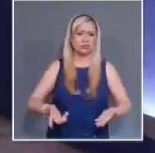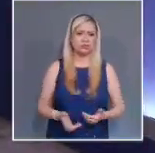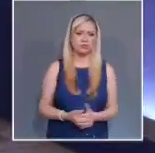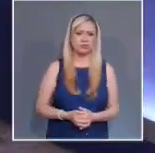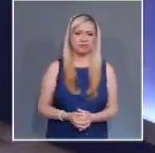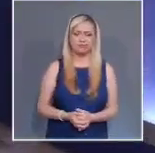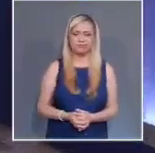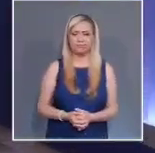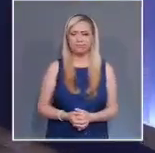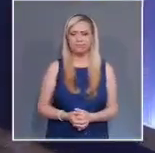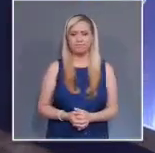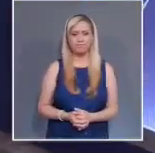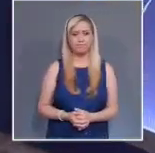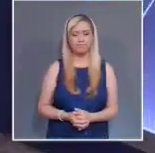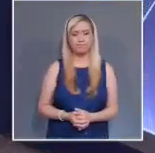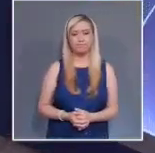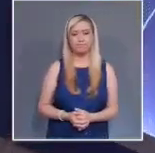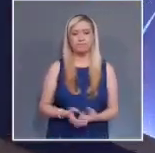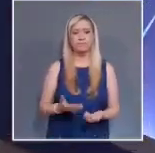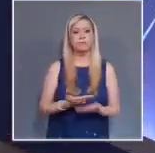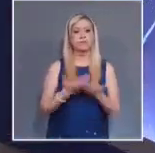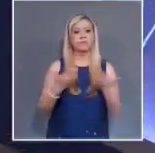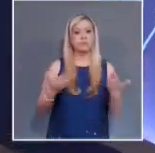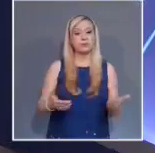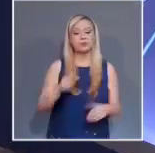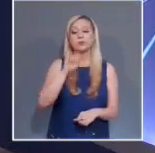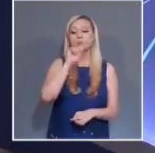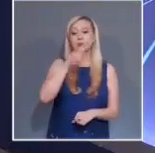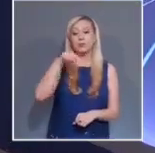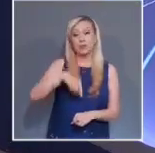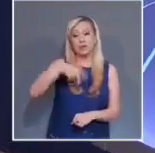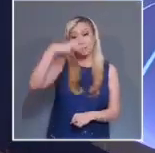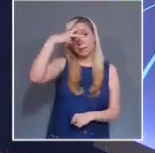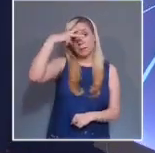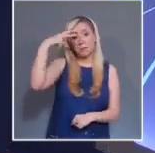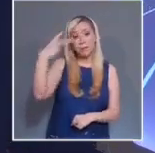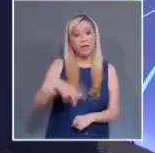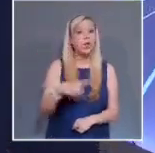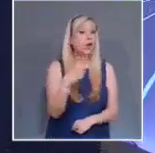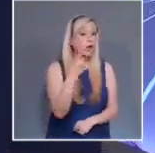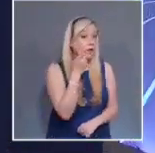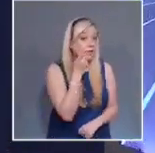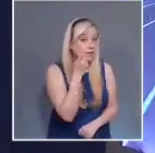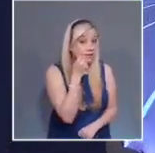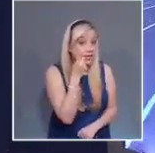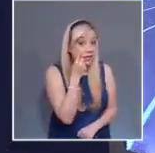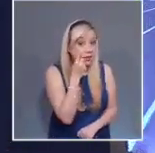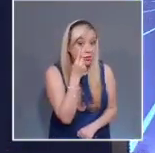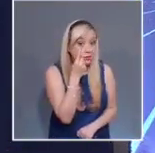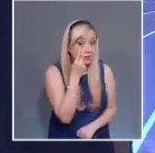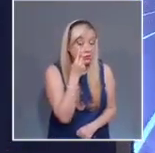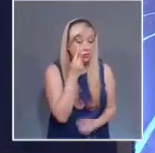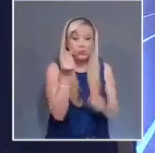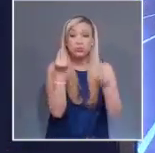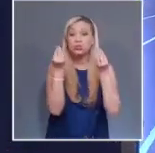Y en temas relacionados se advierte que en México, escuche la cifra para poner extremo cuidado,